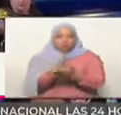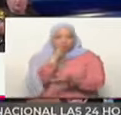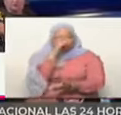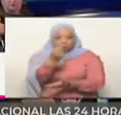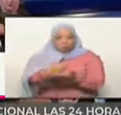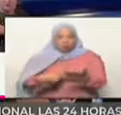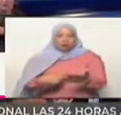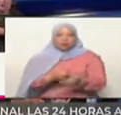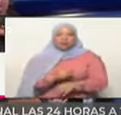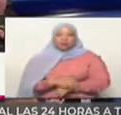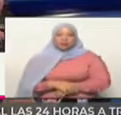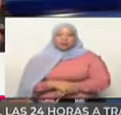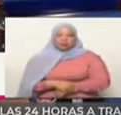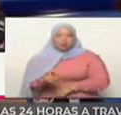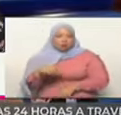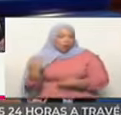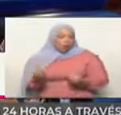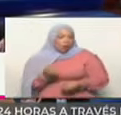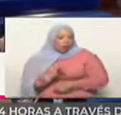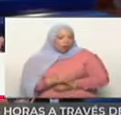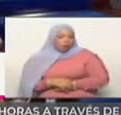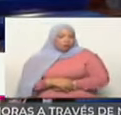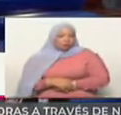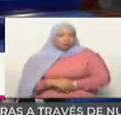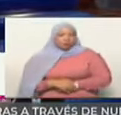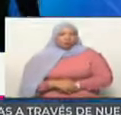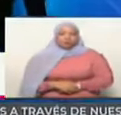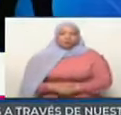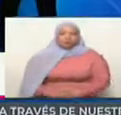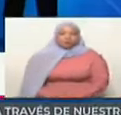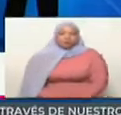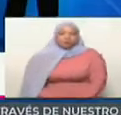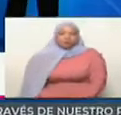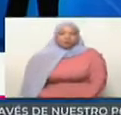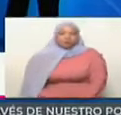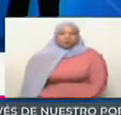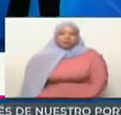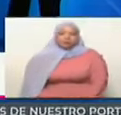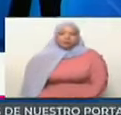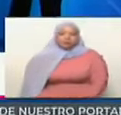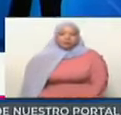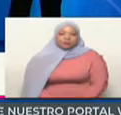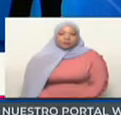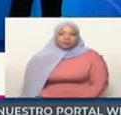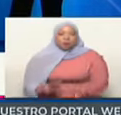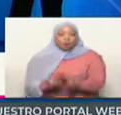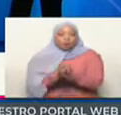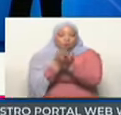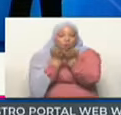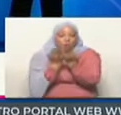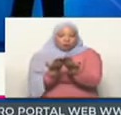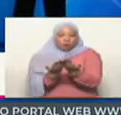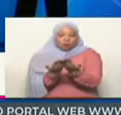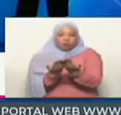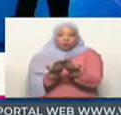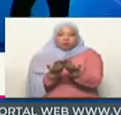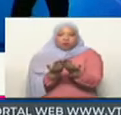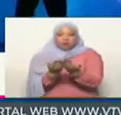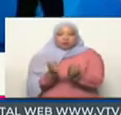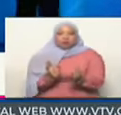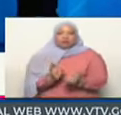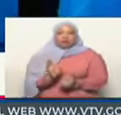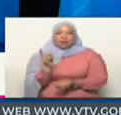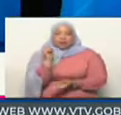ministra. ¿Qué me tienes ahí? Ah, tenía unas cosas, me dijo así con señas, que tenía unas carpetas. Como no soy escaparate de